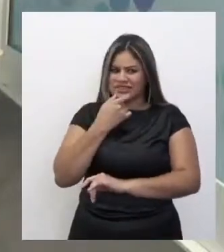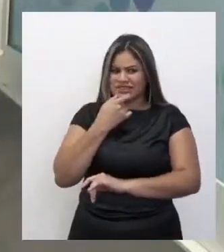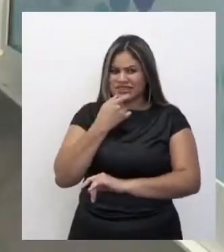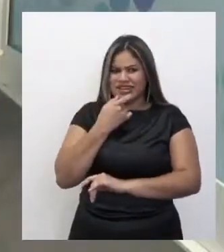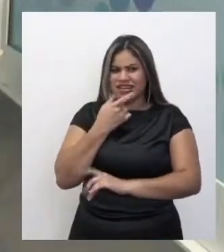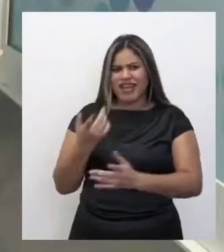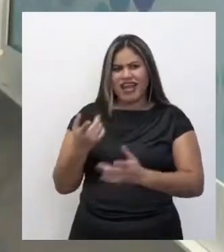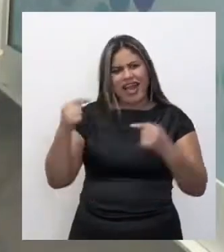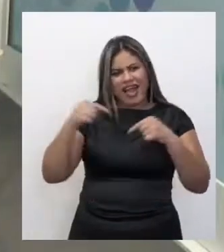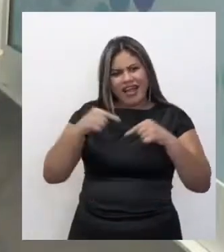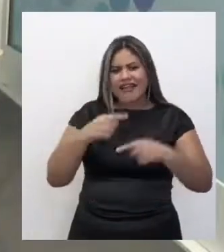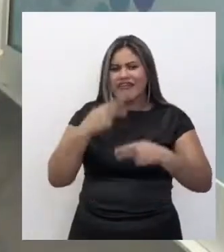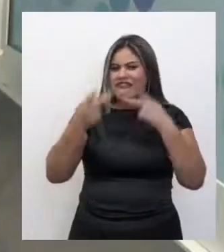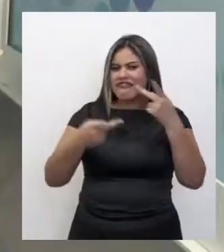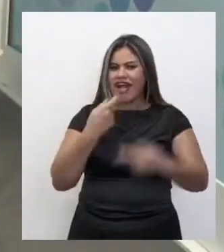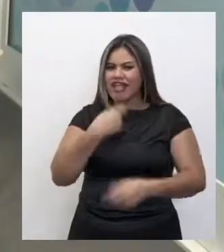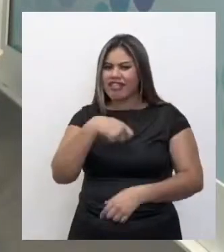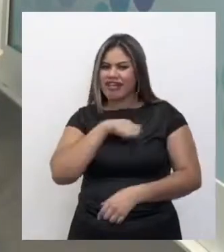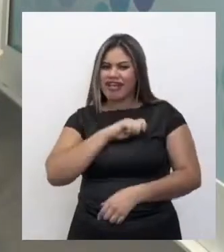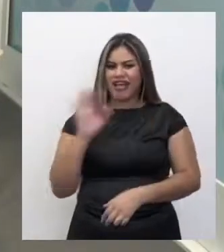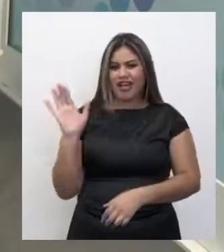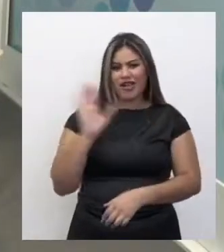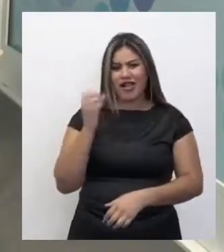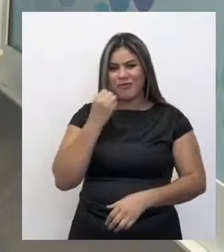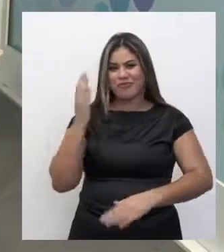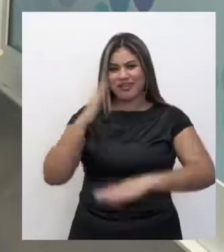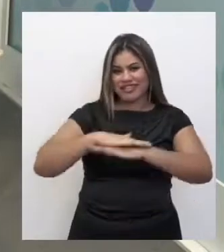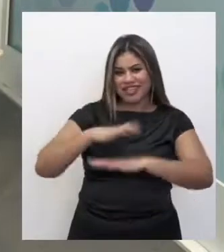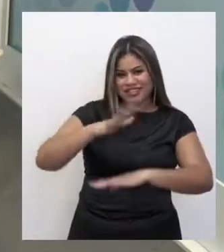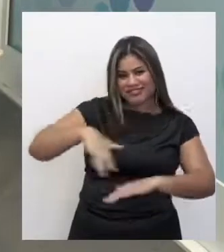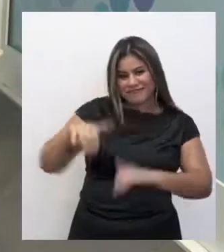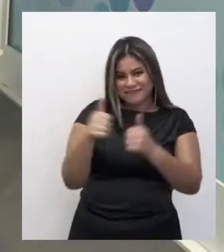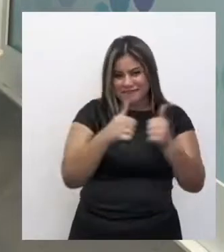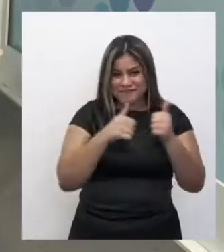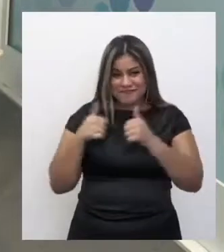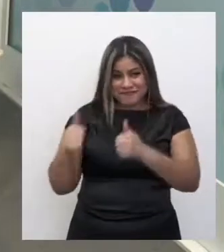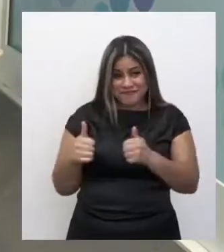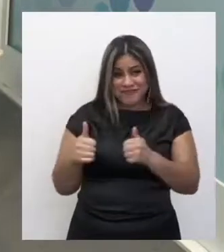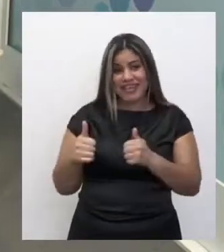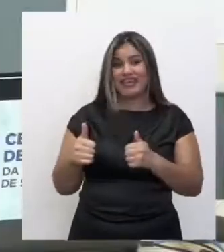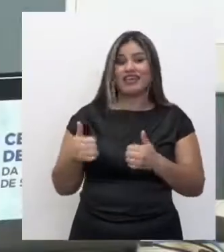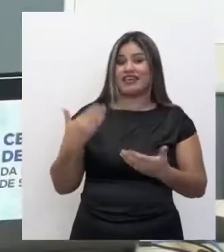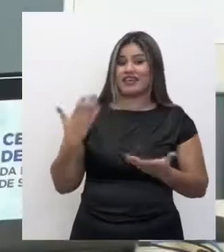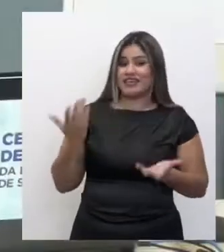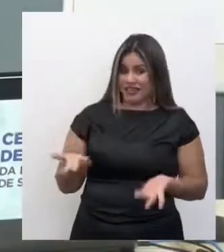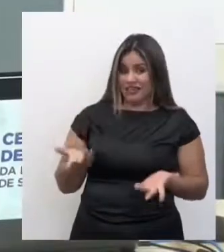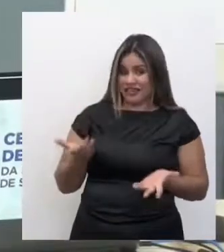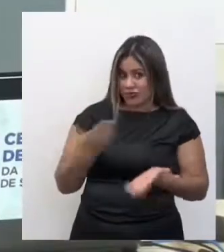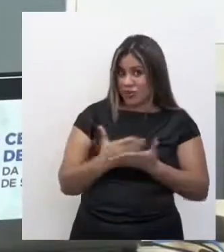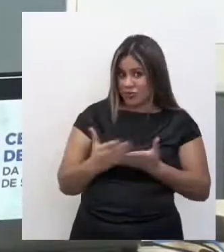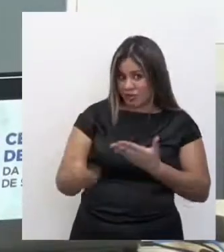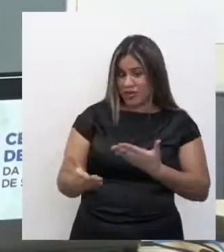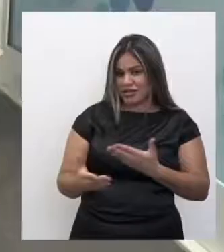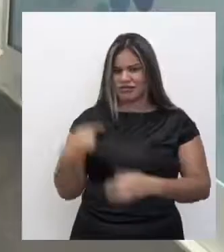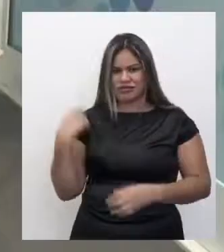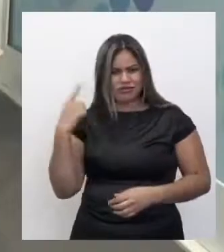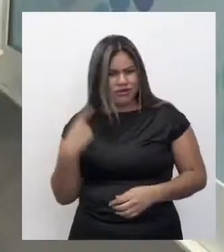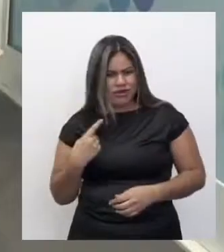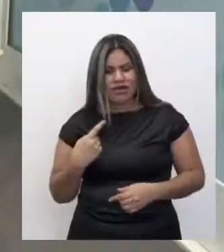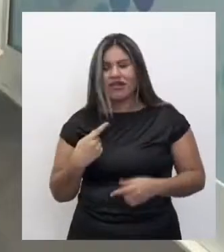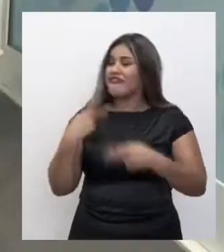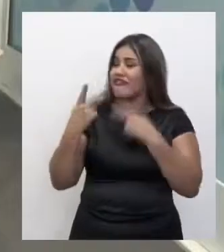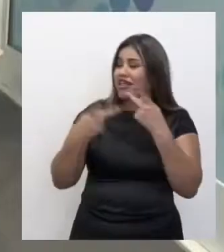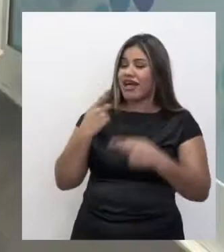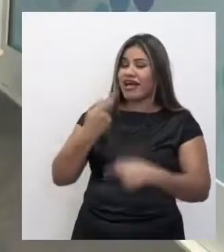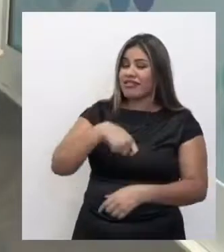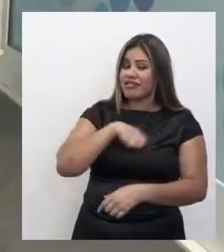otro idioma se habla en español. Hola, ¿qué tal? Buenas tardes, ¿cómo están todos los alumnos? Así que se habla, mira. Are you crazy? Sí, vamos a hablar español. Hola,